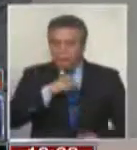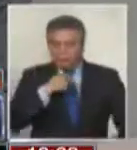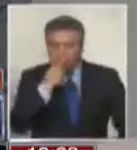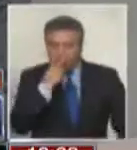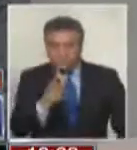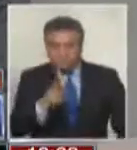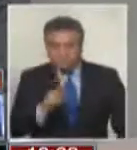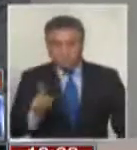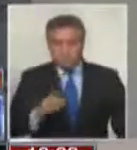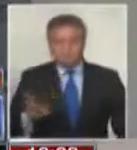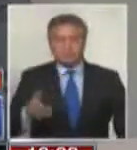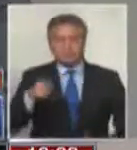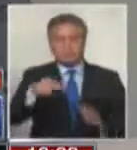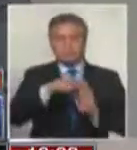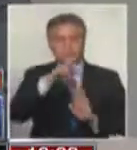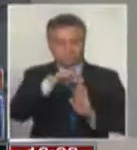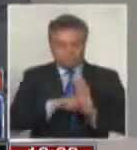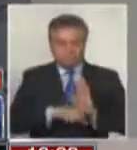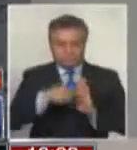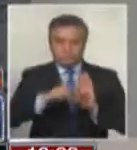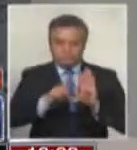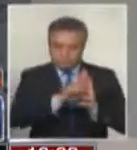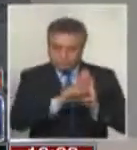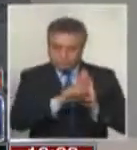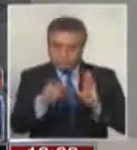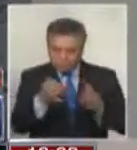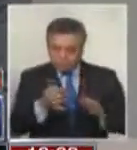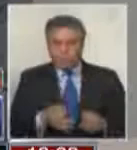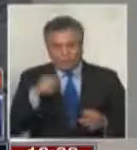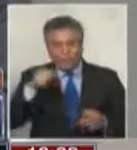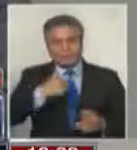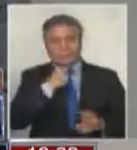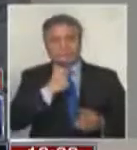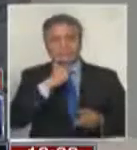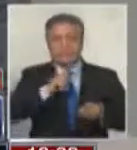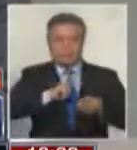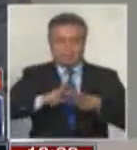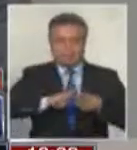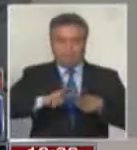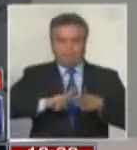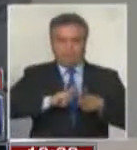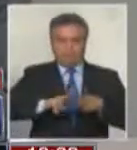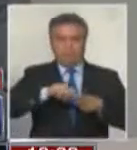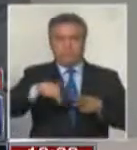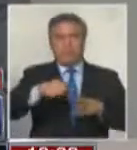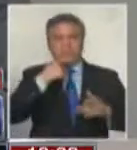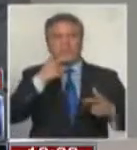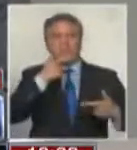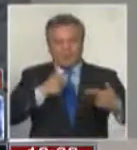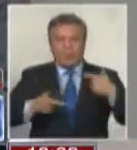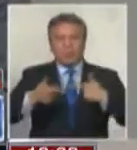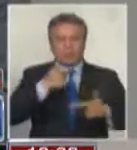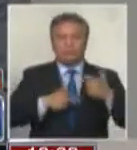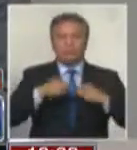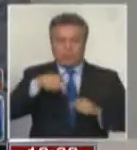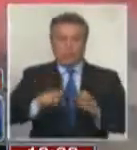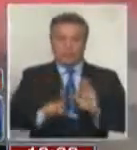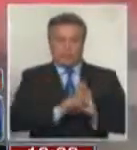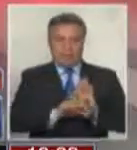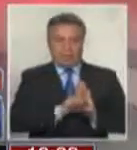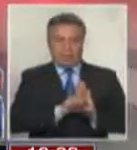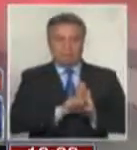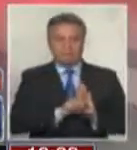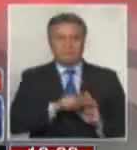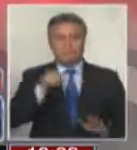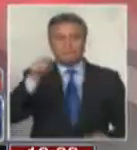este proyecto de ley de presupuesto y que esperamos se corrija durante la discusión esta ley usted ha hablado